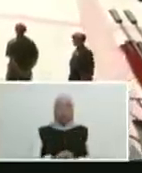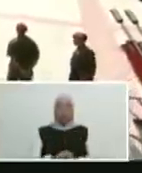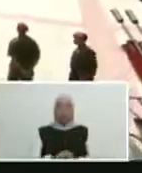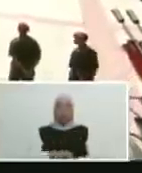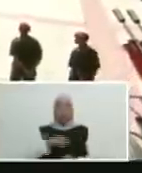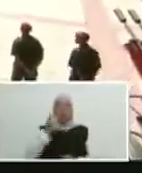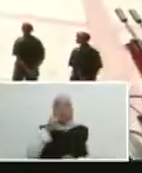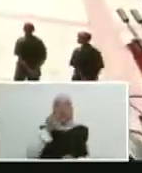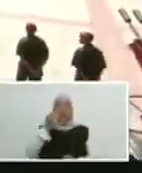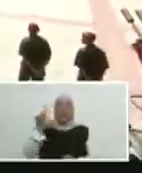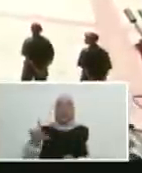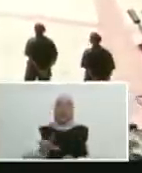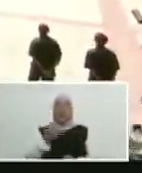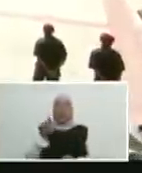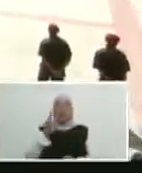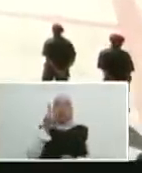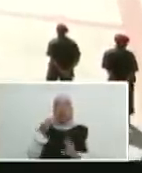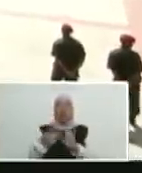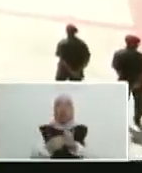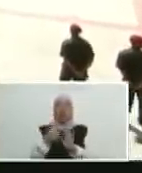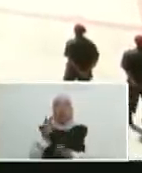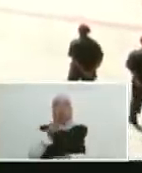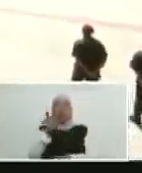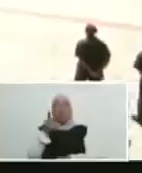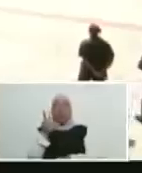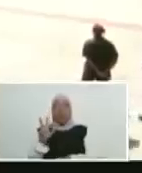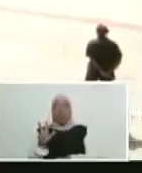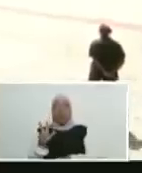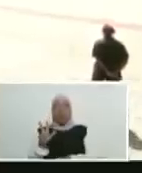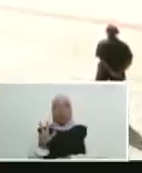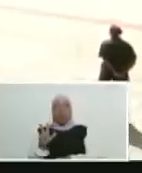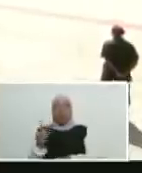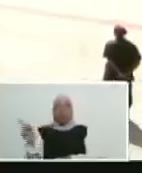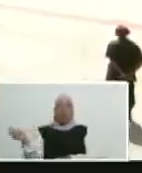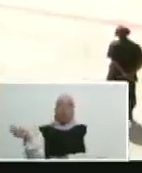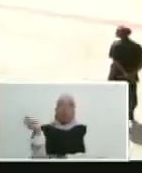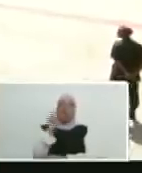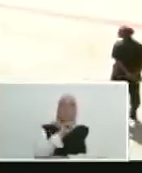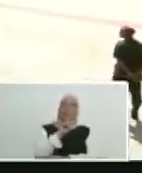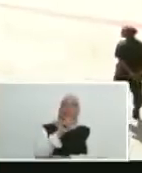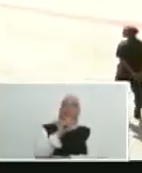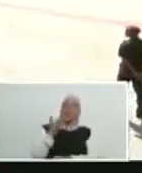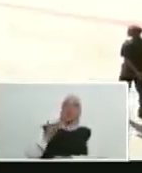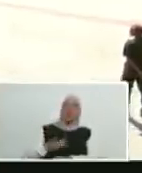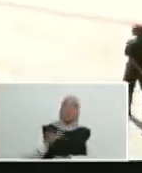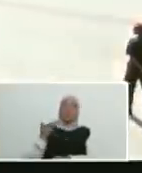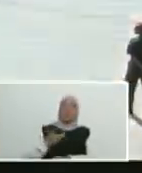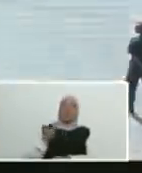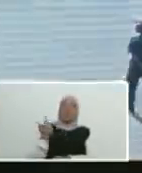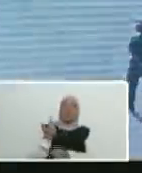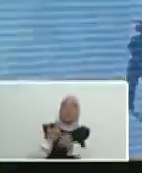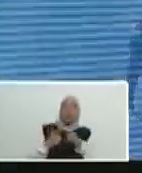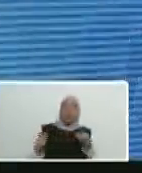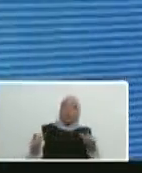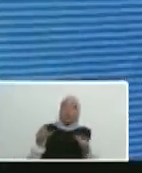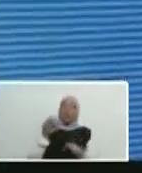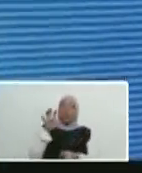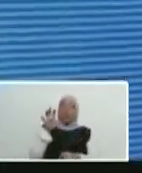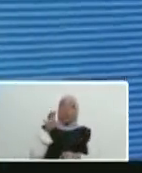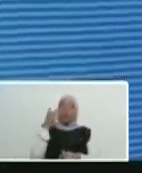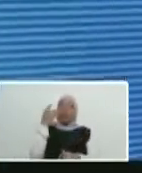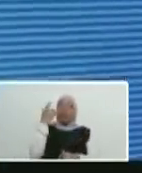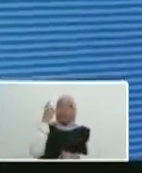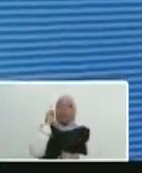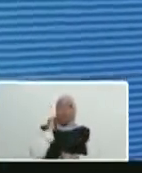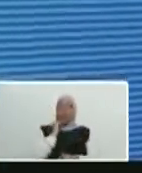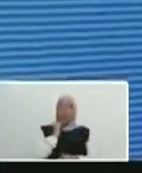13 de julio de 2023, mes de gloria de nuestro libertador y patria, de la patria